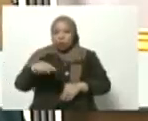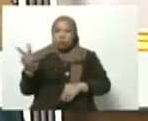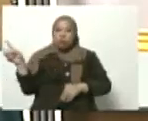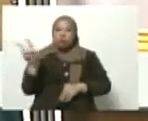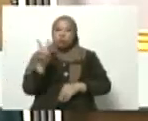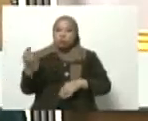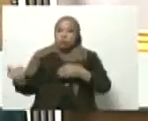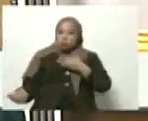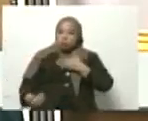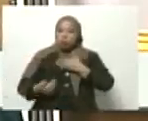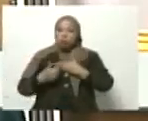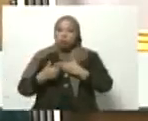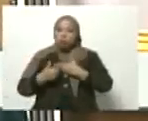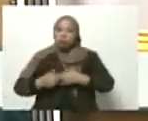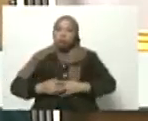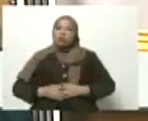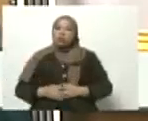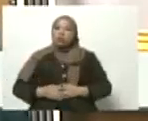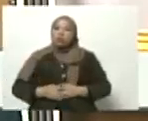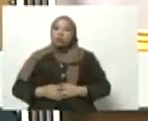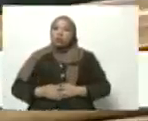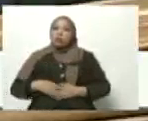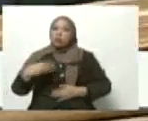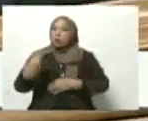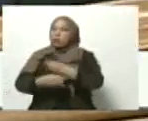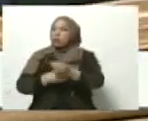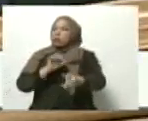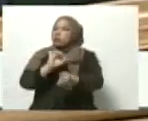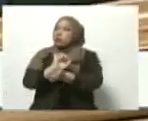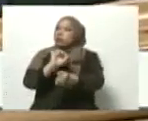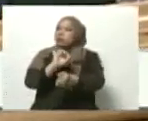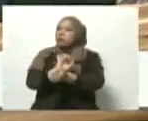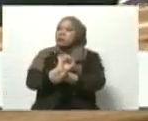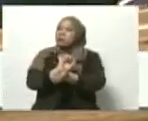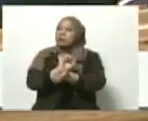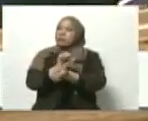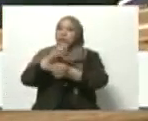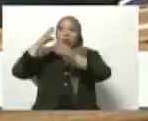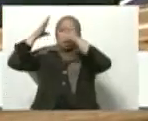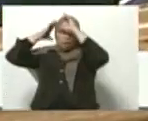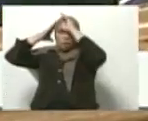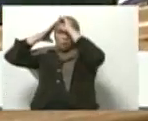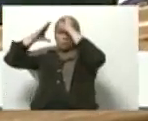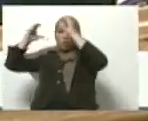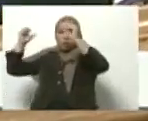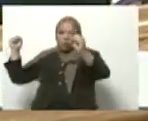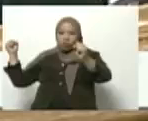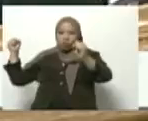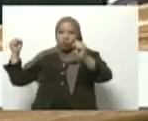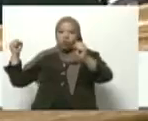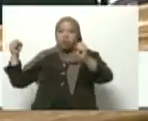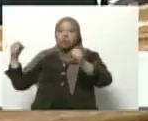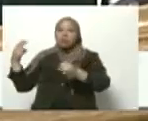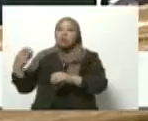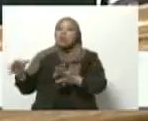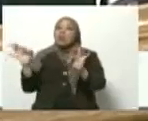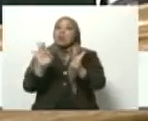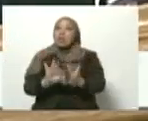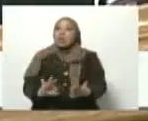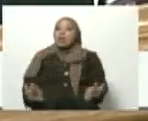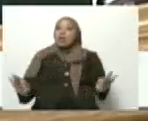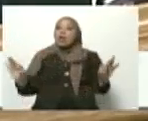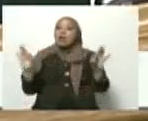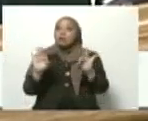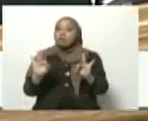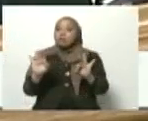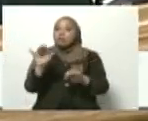amenazada de la manera tremenda como ha expuesto hoy el embajador Moncada, nadie